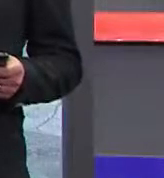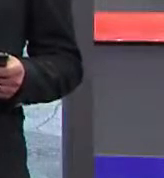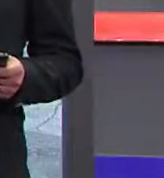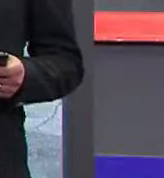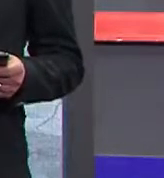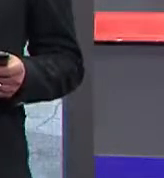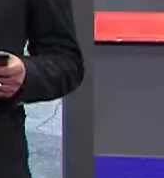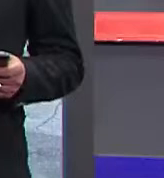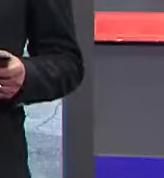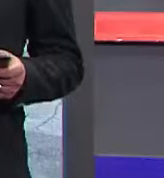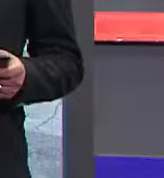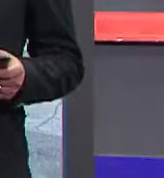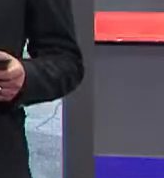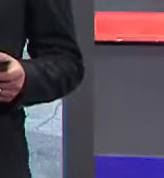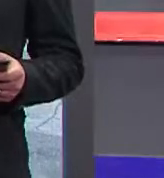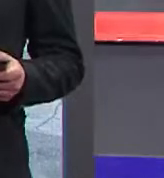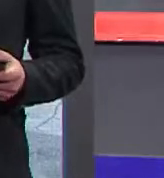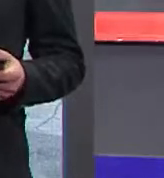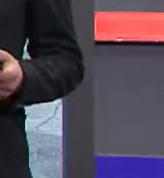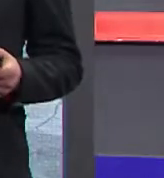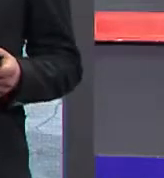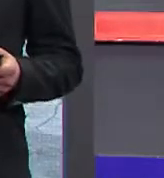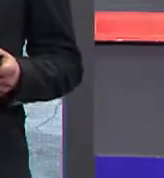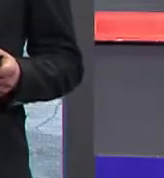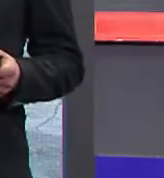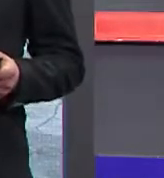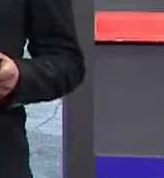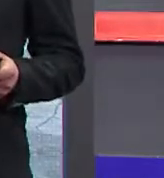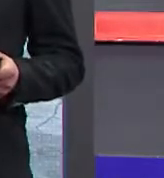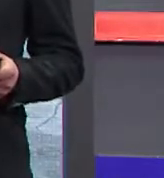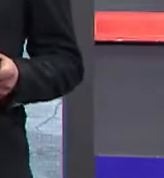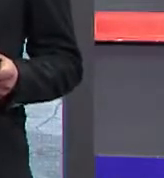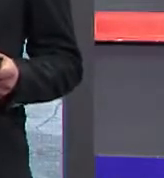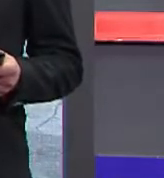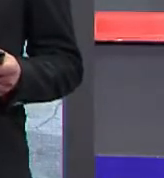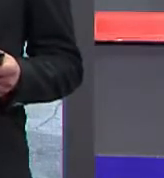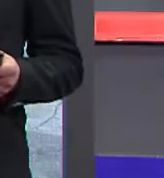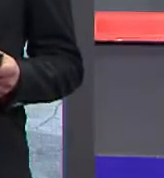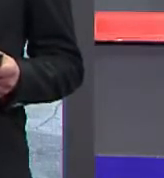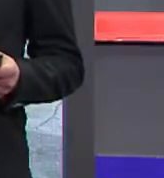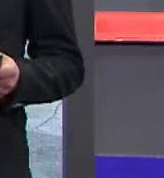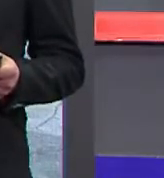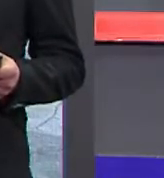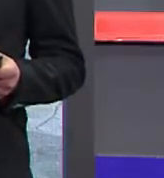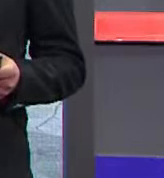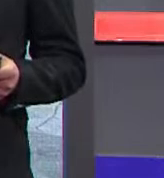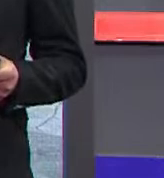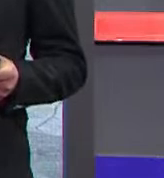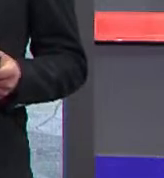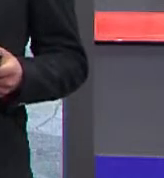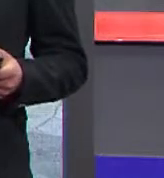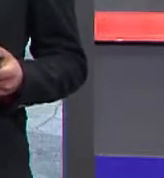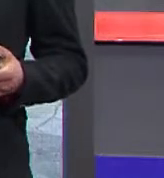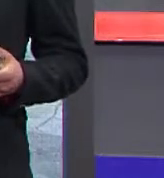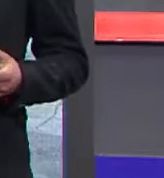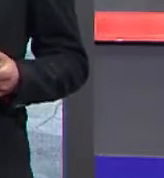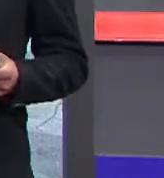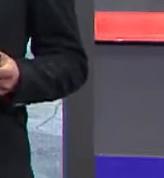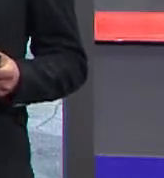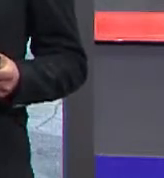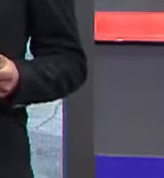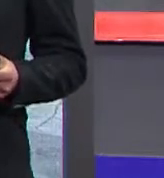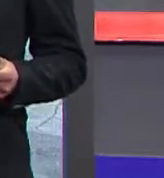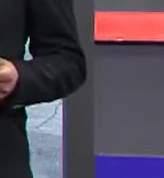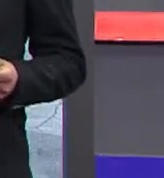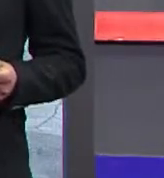Justicia garantiza el debido proceso en el marco de las citaciones como testigos de Samuel Doria Medina y de Jerjes Justiniano, esto dentro de